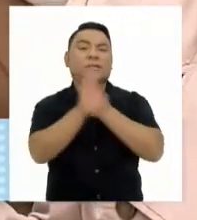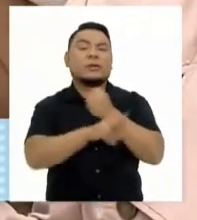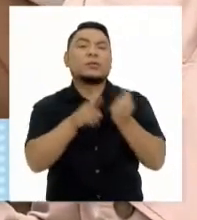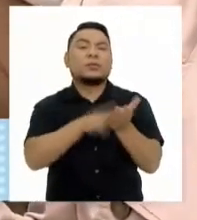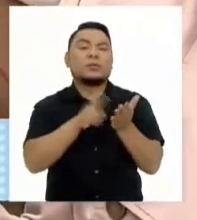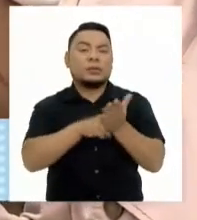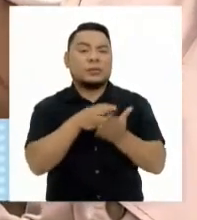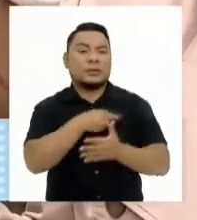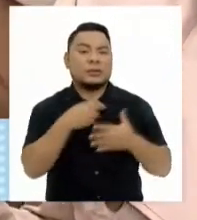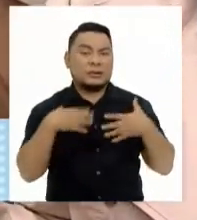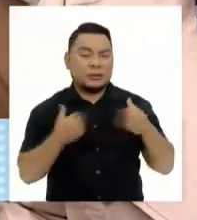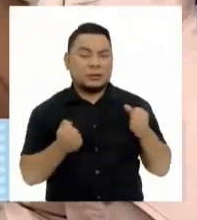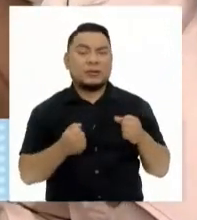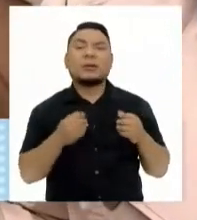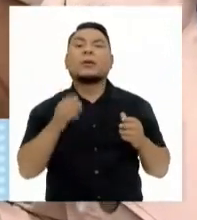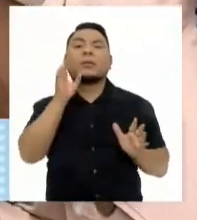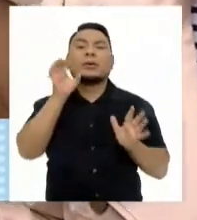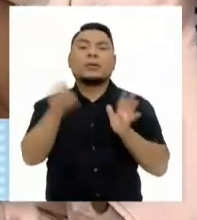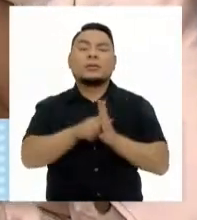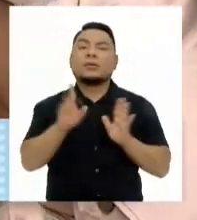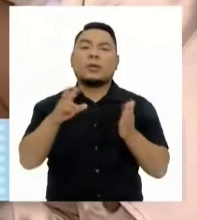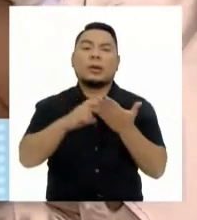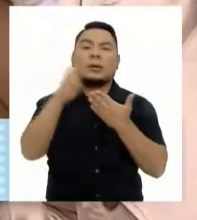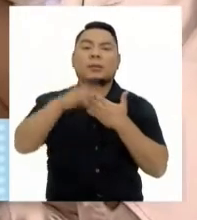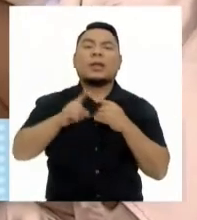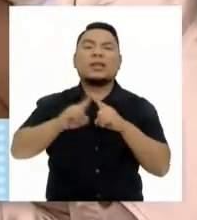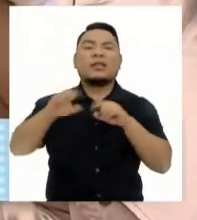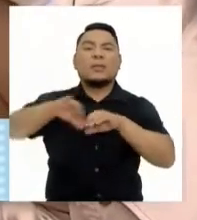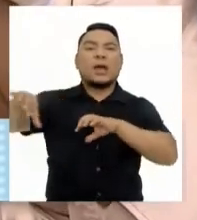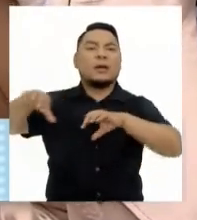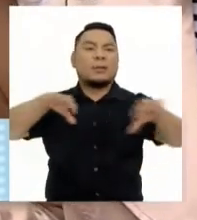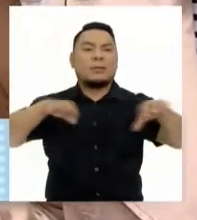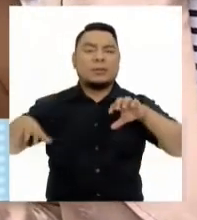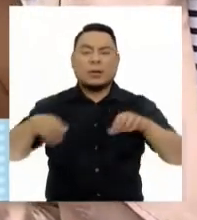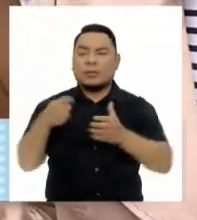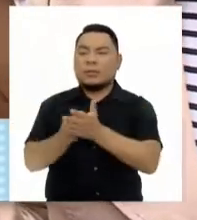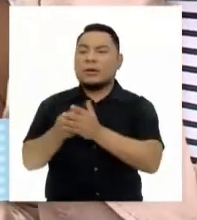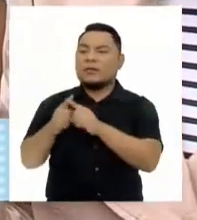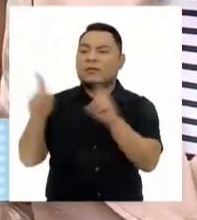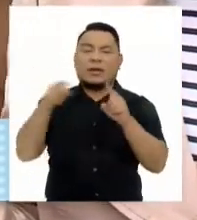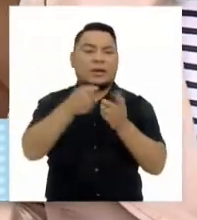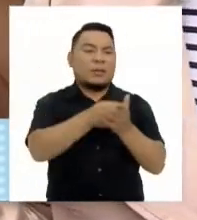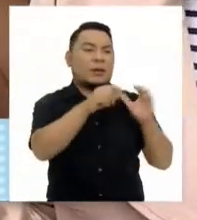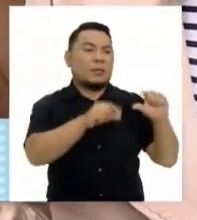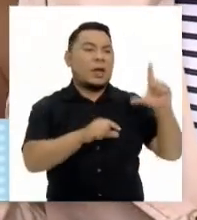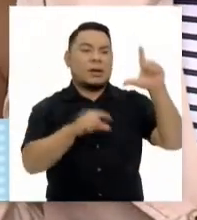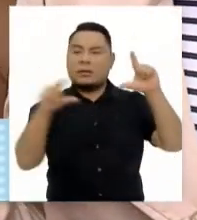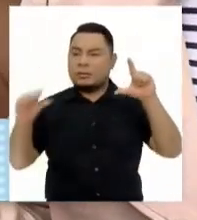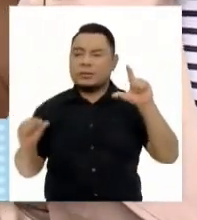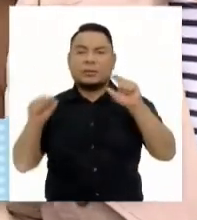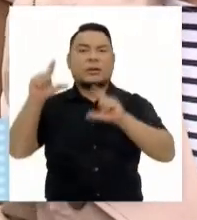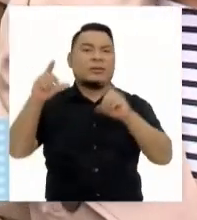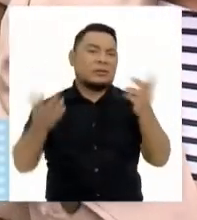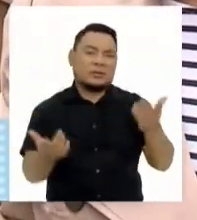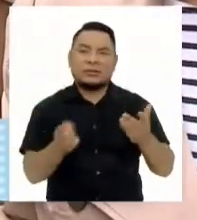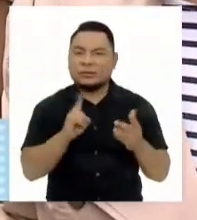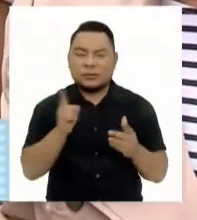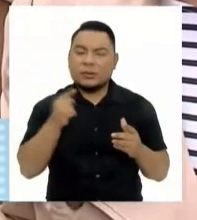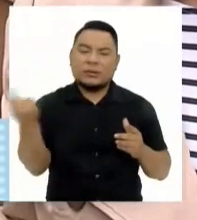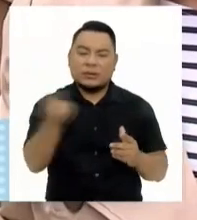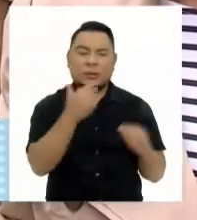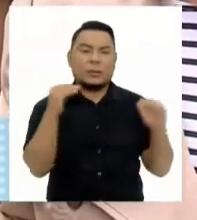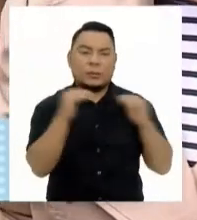el Ministerio de Salud. No pueden haber planes dispersos, presupuestos totalmente dispersos sin ninguna